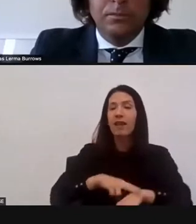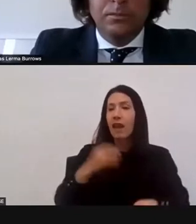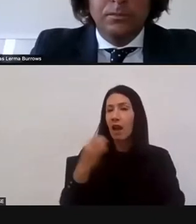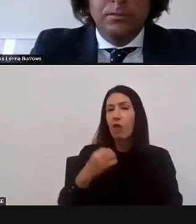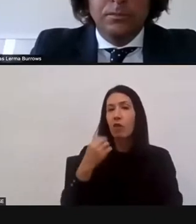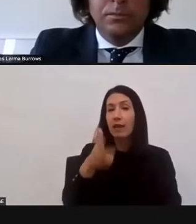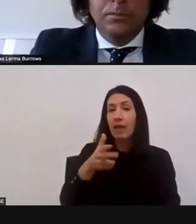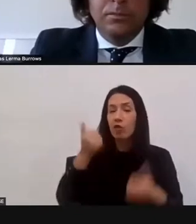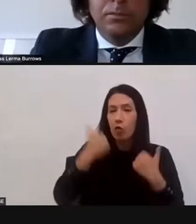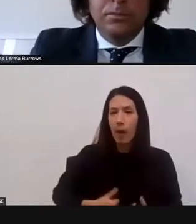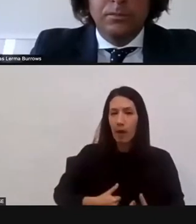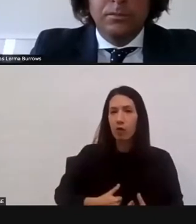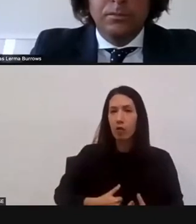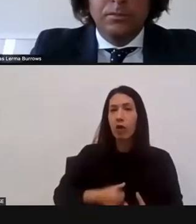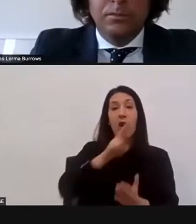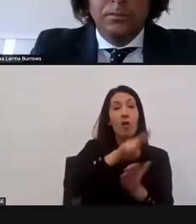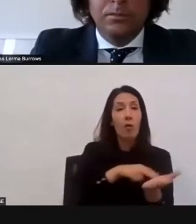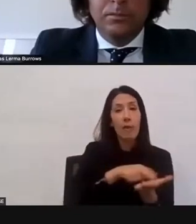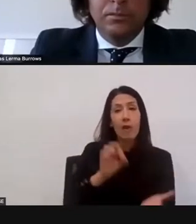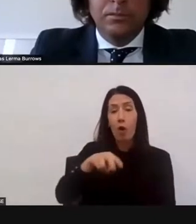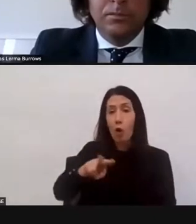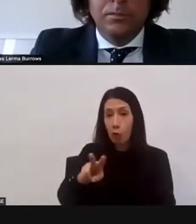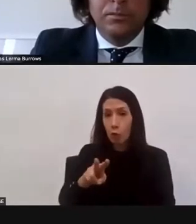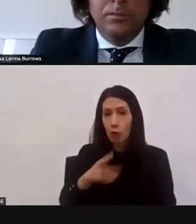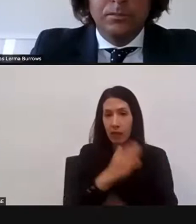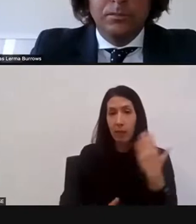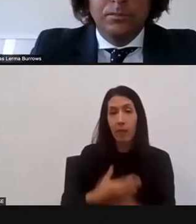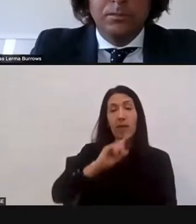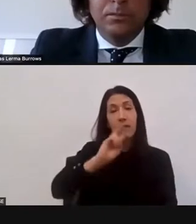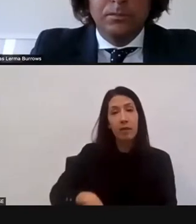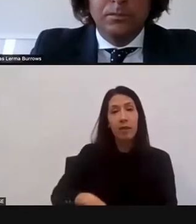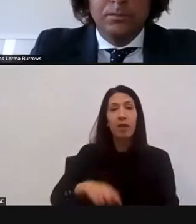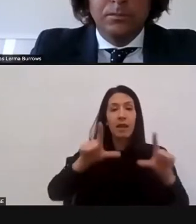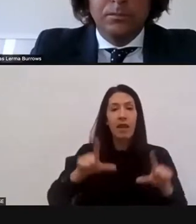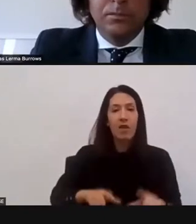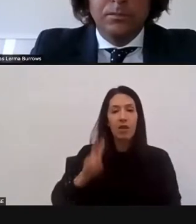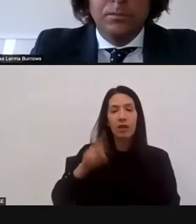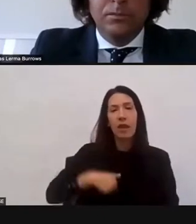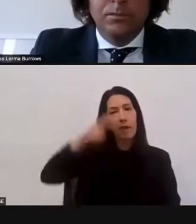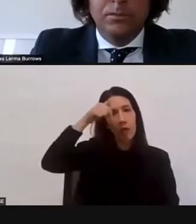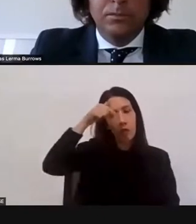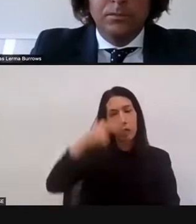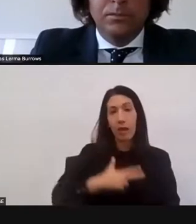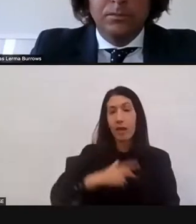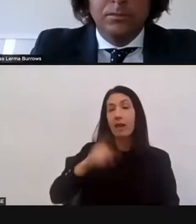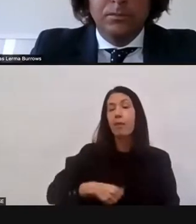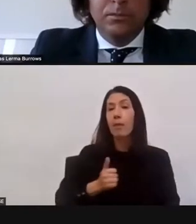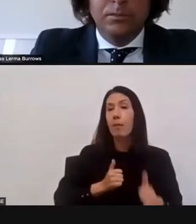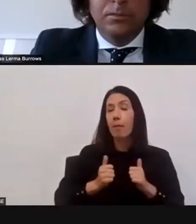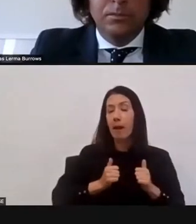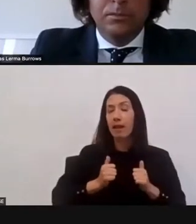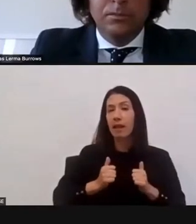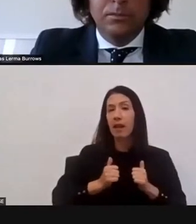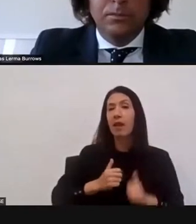Convención de la ONU de la Discapacidad. Es licenciado y doctor en Derecho, cuenta con un máster en Derechos Fundamentales y ha sido